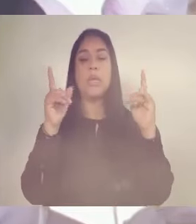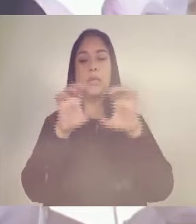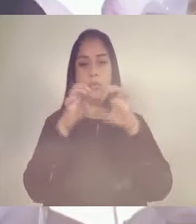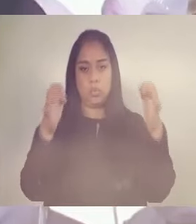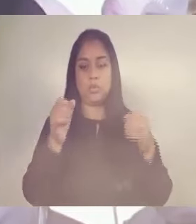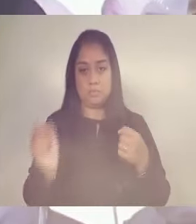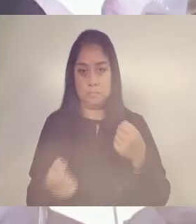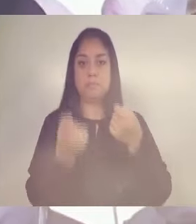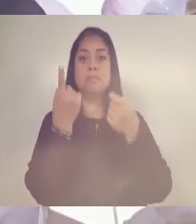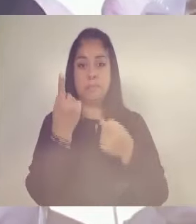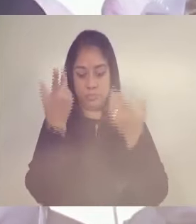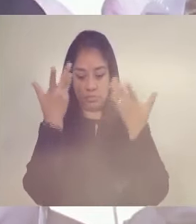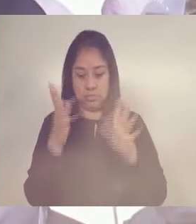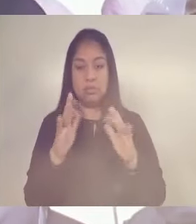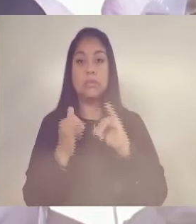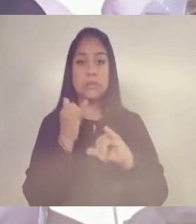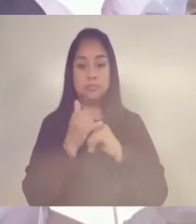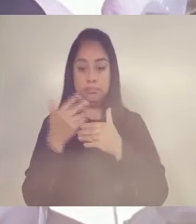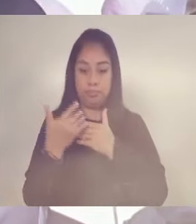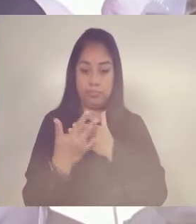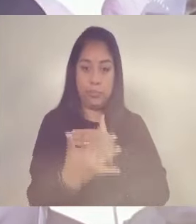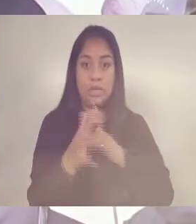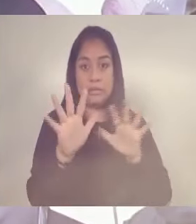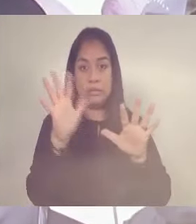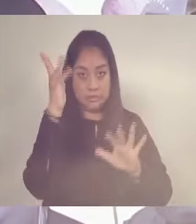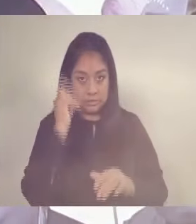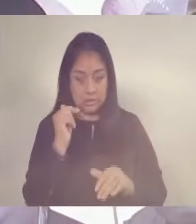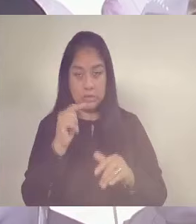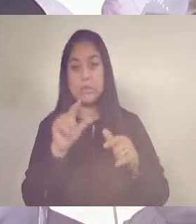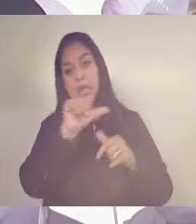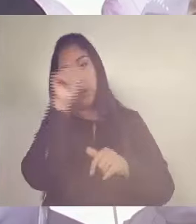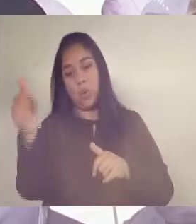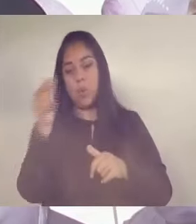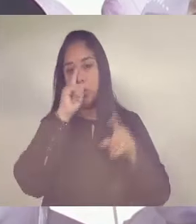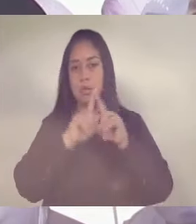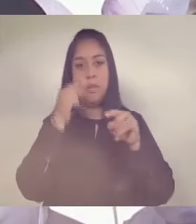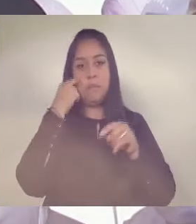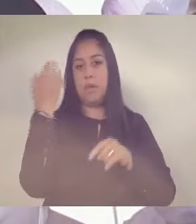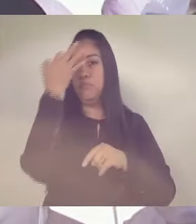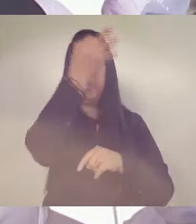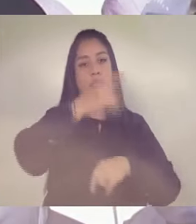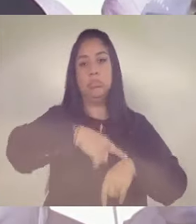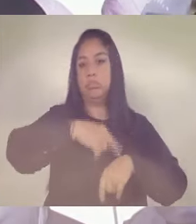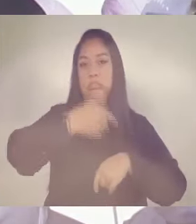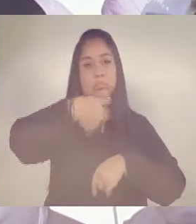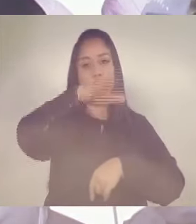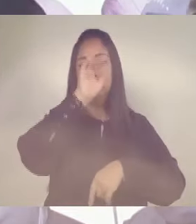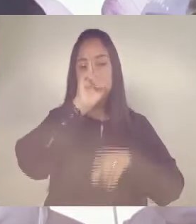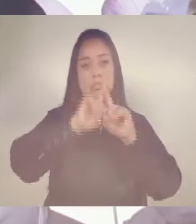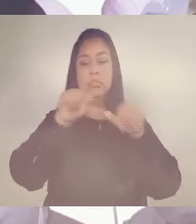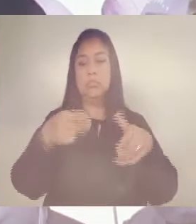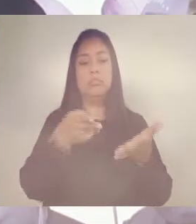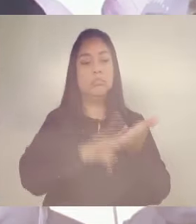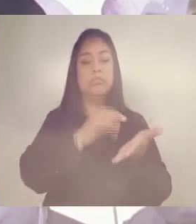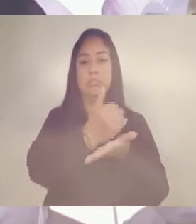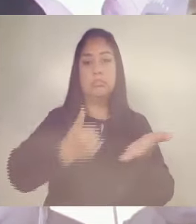primera parte se completa en 10 días y el resto pues ya es un trabajo que se toma el tiempo aún disponible dentro del contrato,